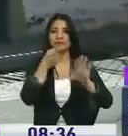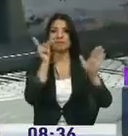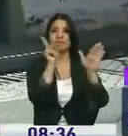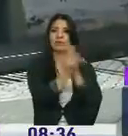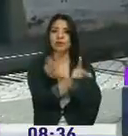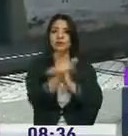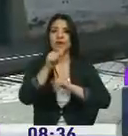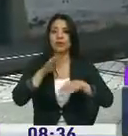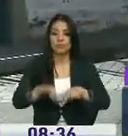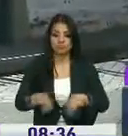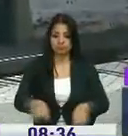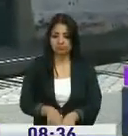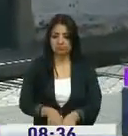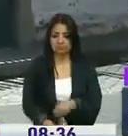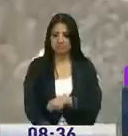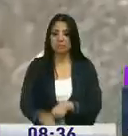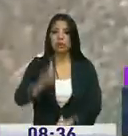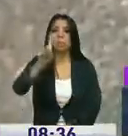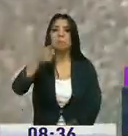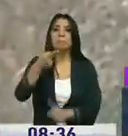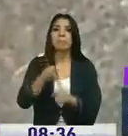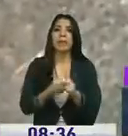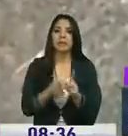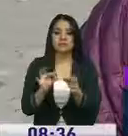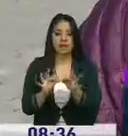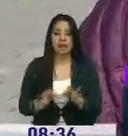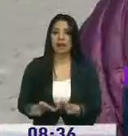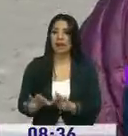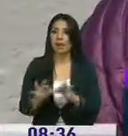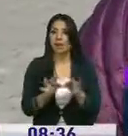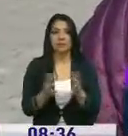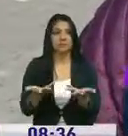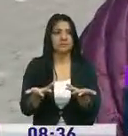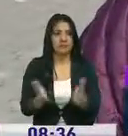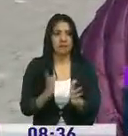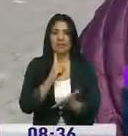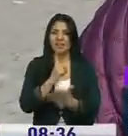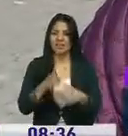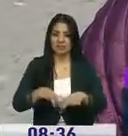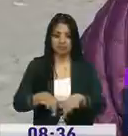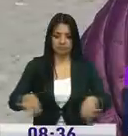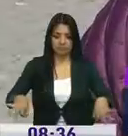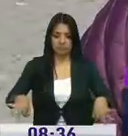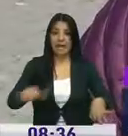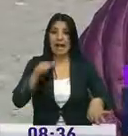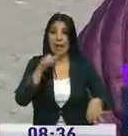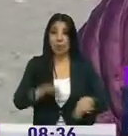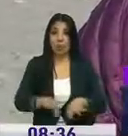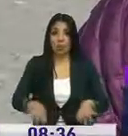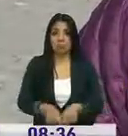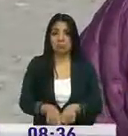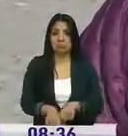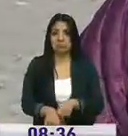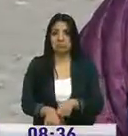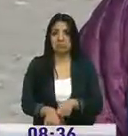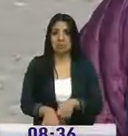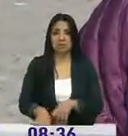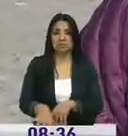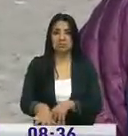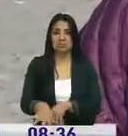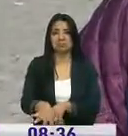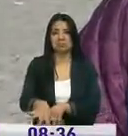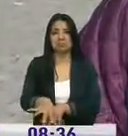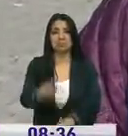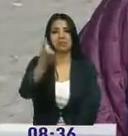fuga de agua que por más de un mes no había sido reparada. Sí, una tubería que está ya mal, creo que ya